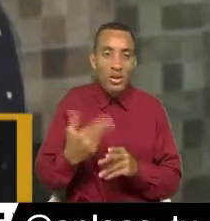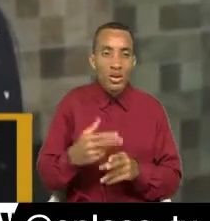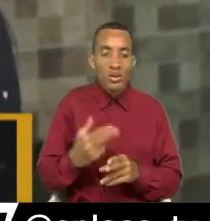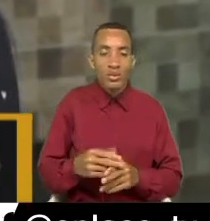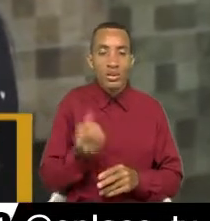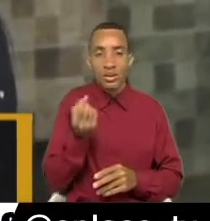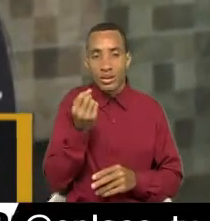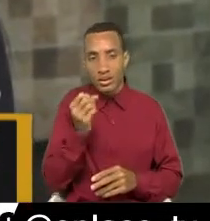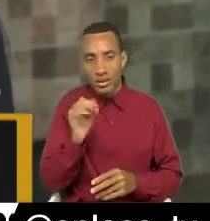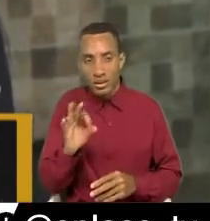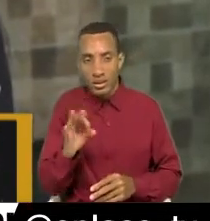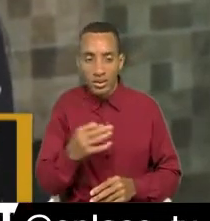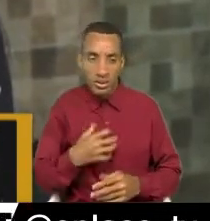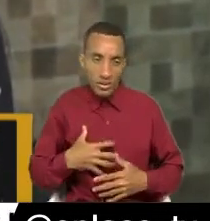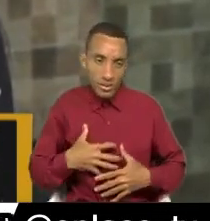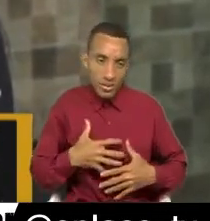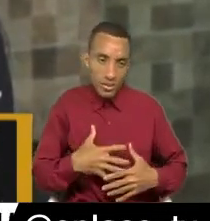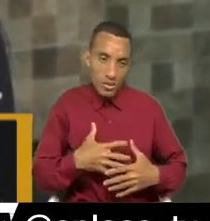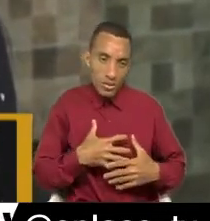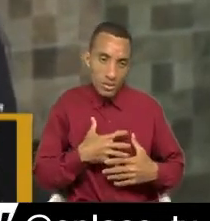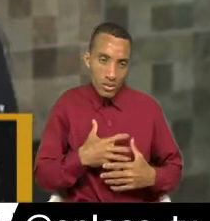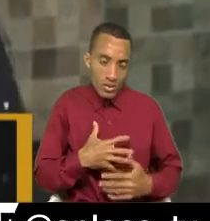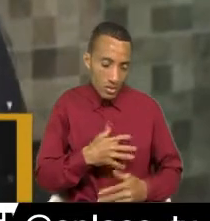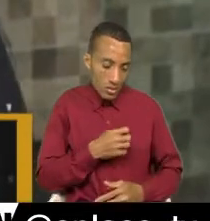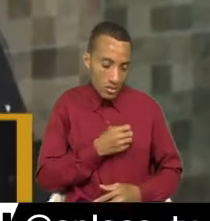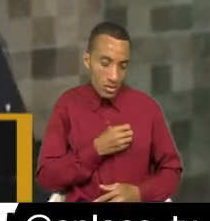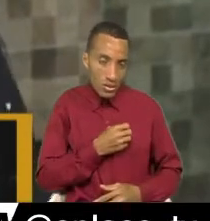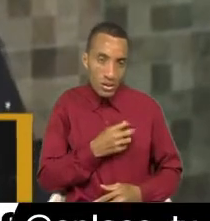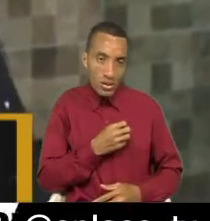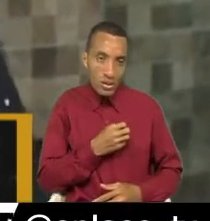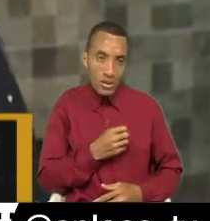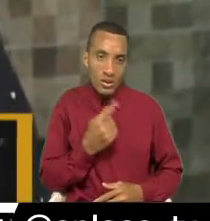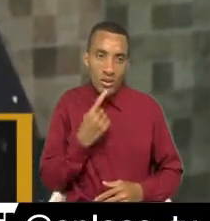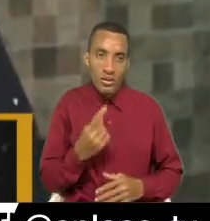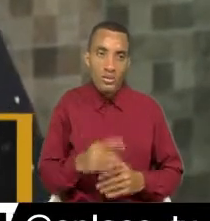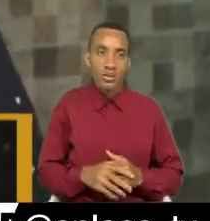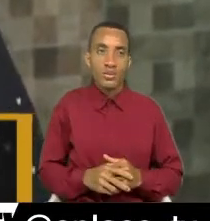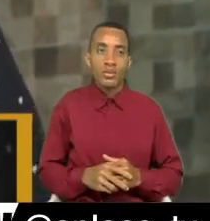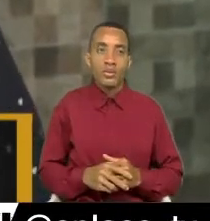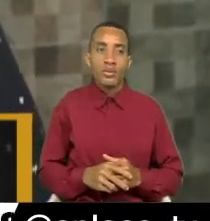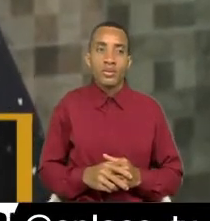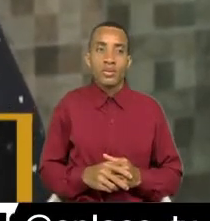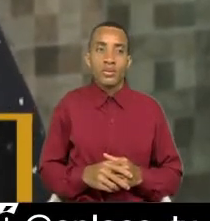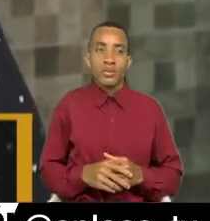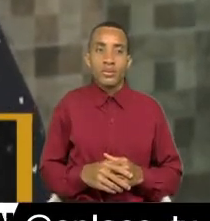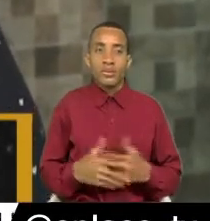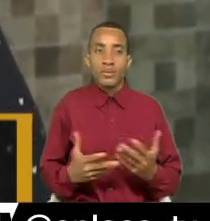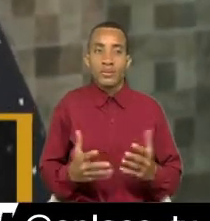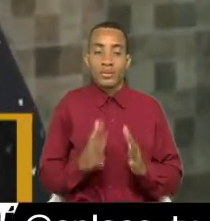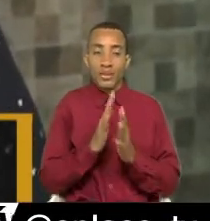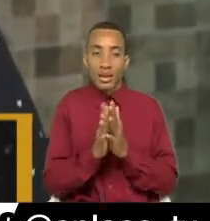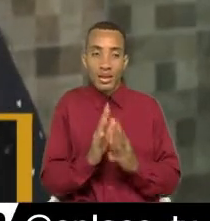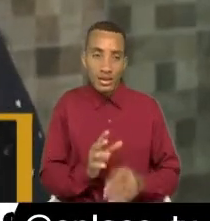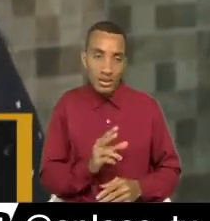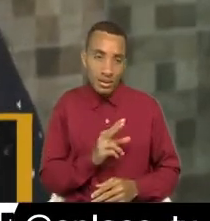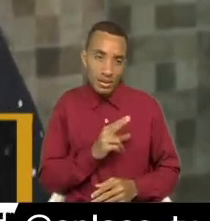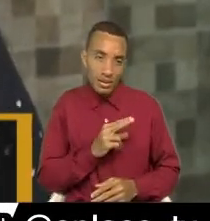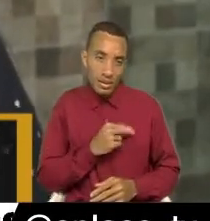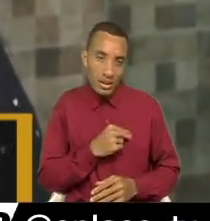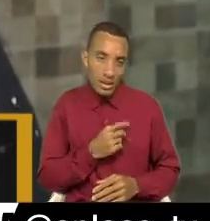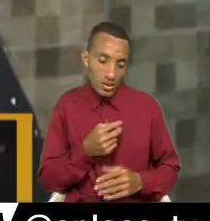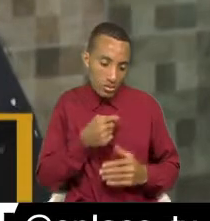hipoplasia de ventrículo derecho. Actualmente en el Fontan, que es el aparatico que le colocan a él en el corazón, tiene